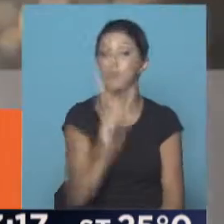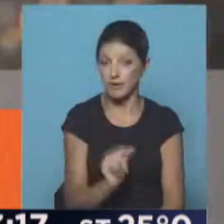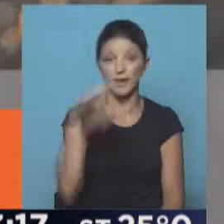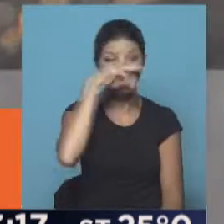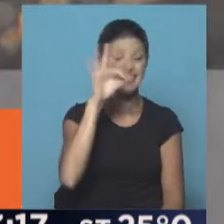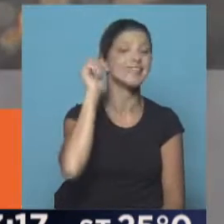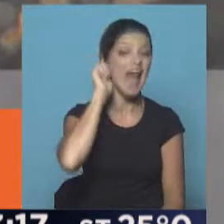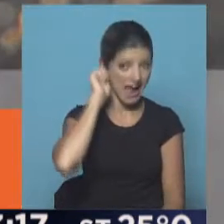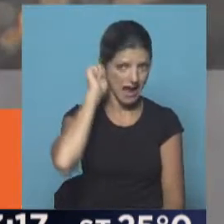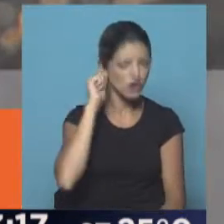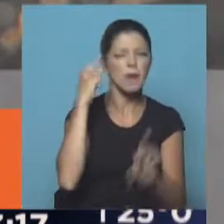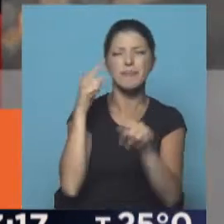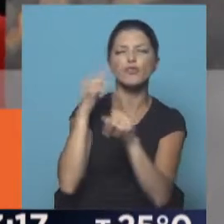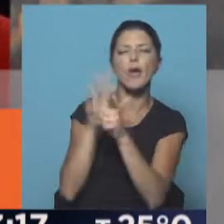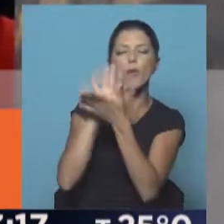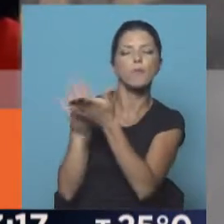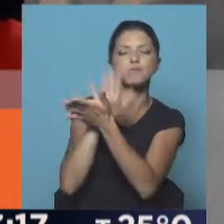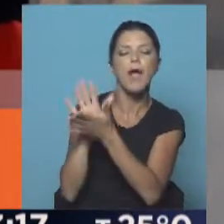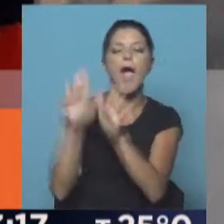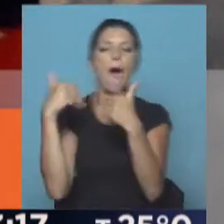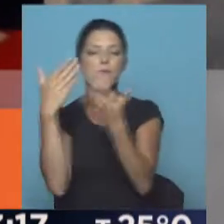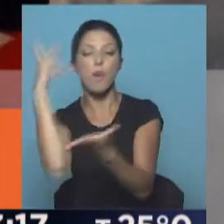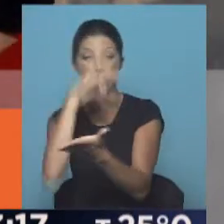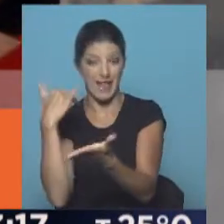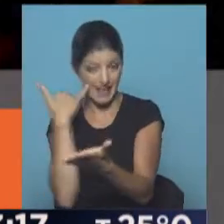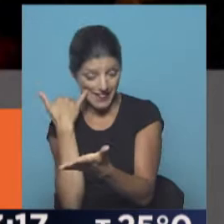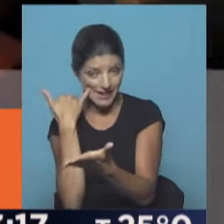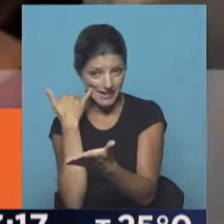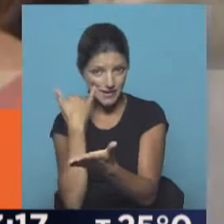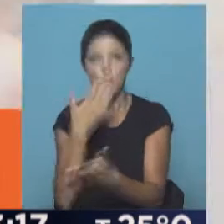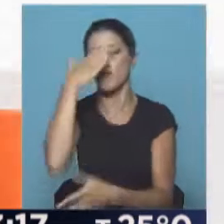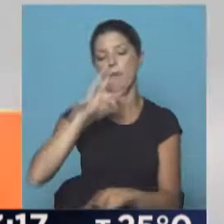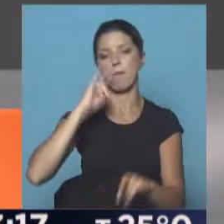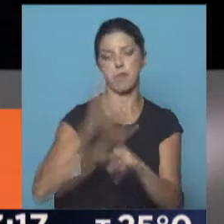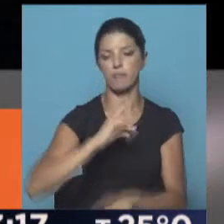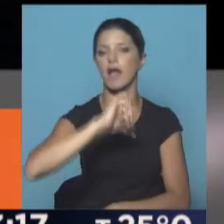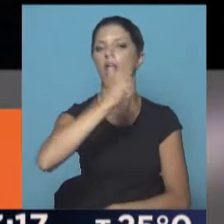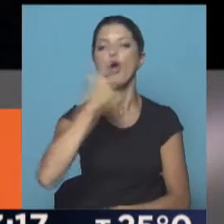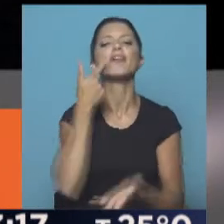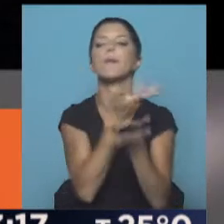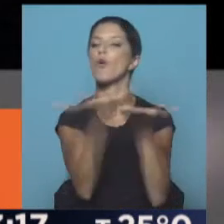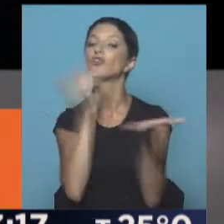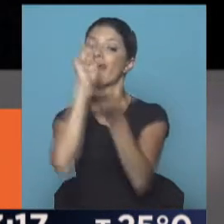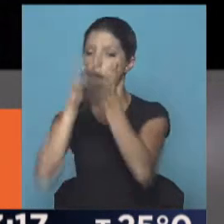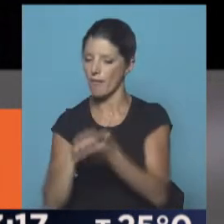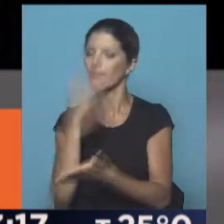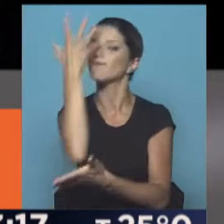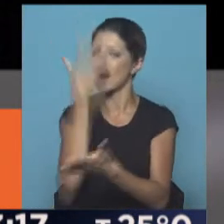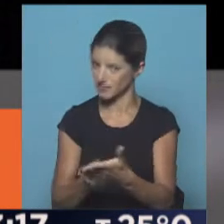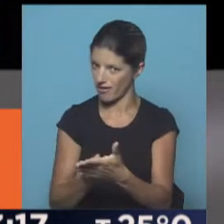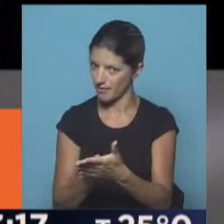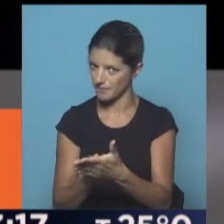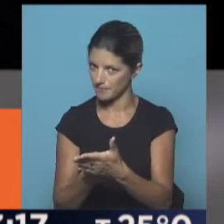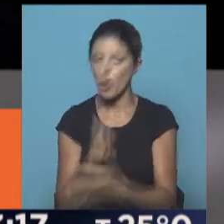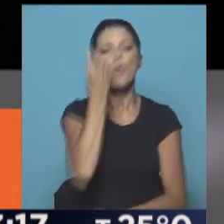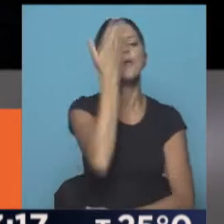las elecciones estuvieran amañadas a favor de su rival demócrata Hillary Clinton, finalmente ganó y demostró que las encuestas estaban equivocadas. Fue una figura